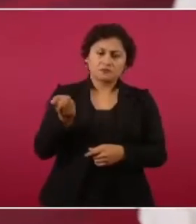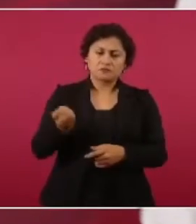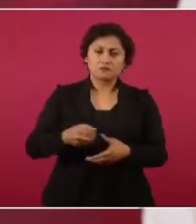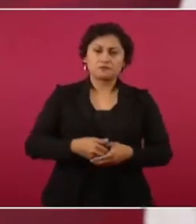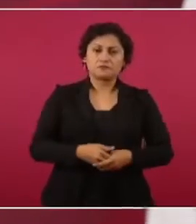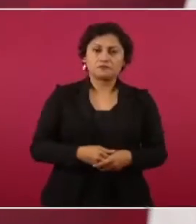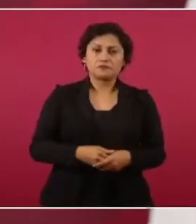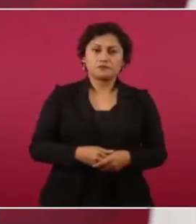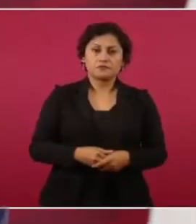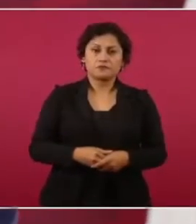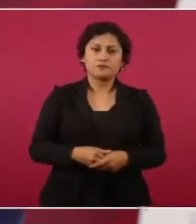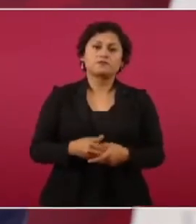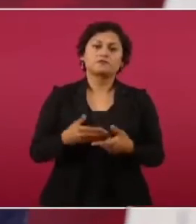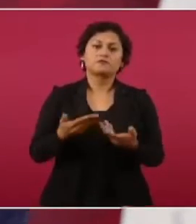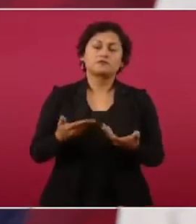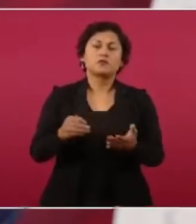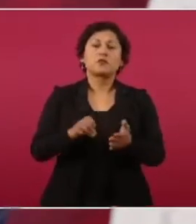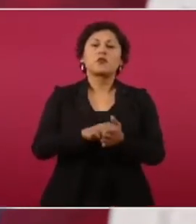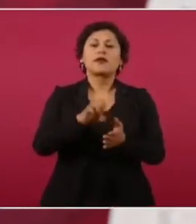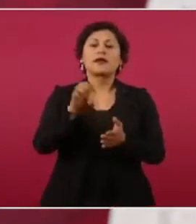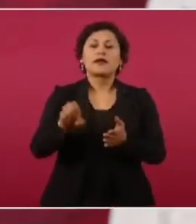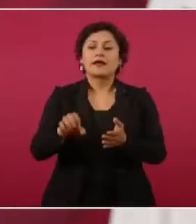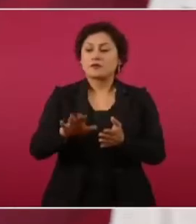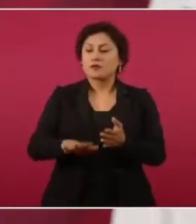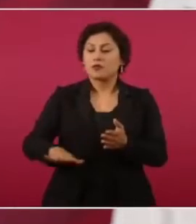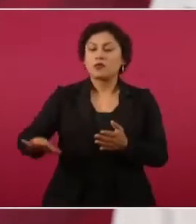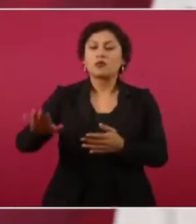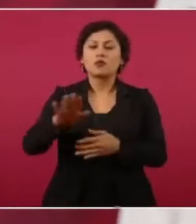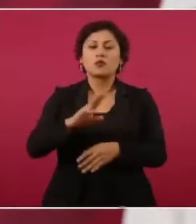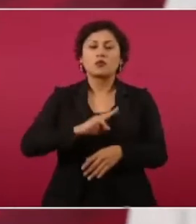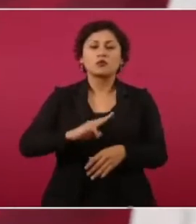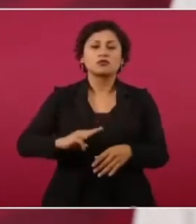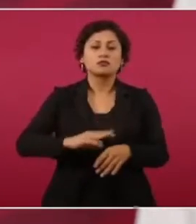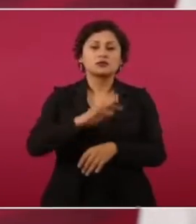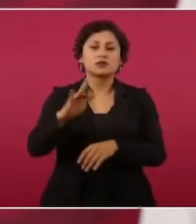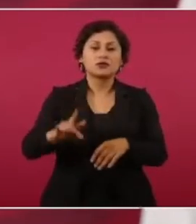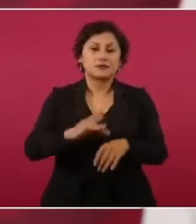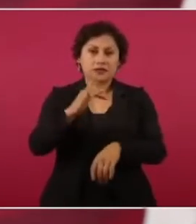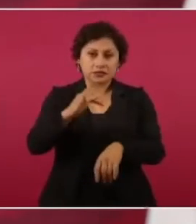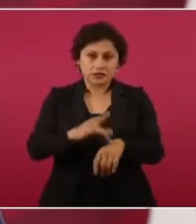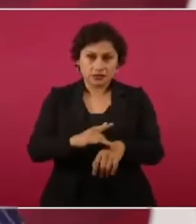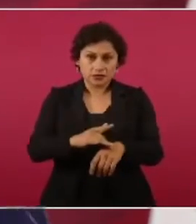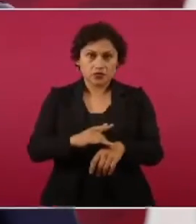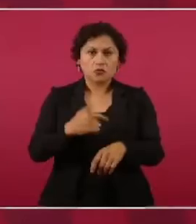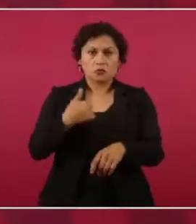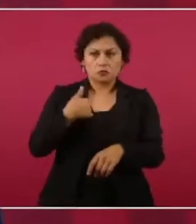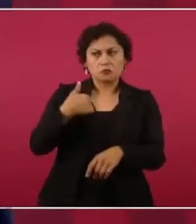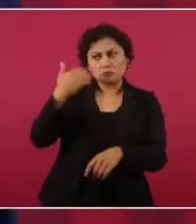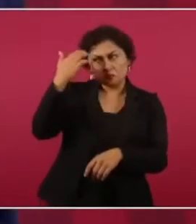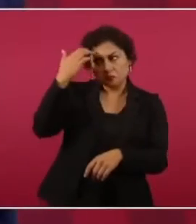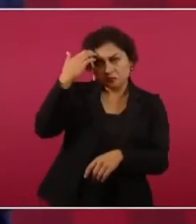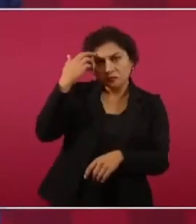que sería Chilpancingo, de lo que tengo más información,